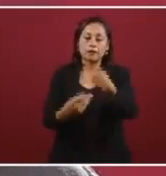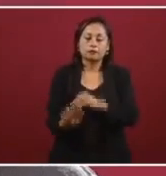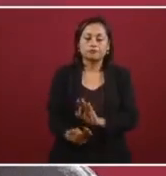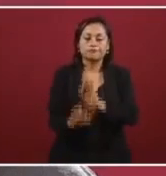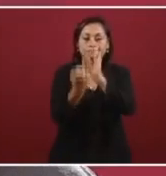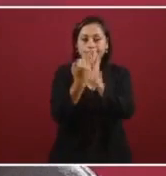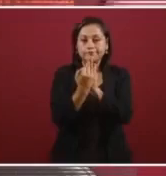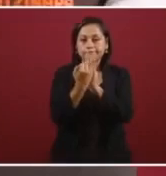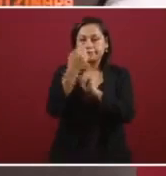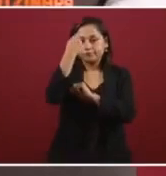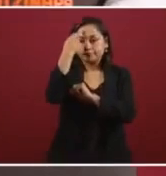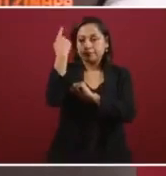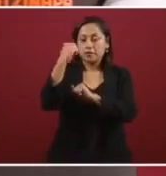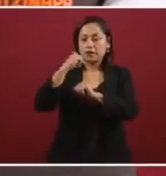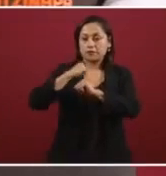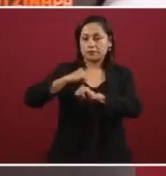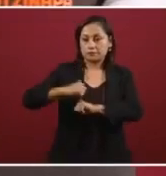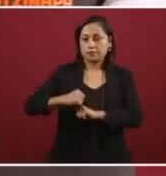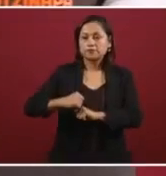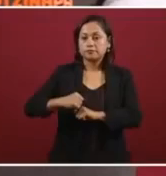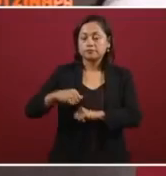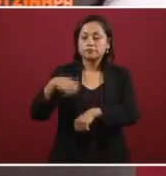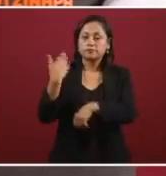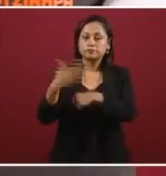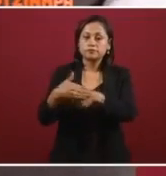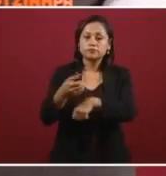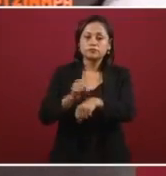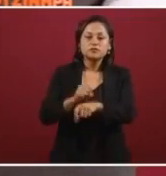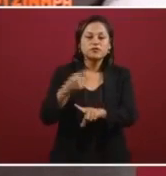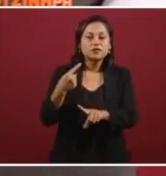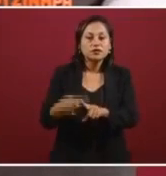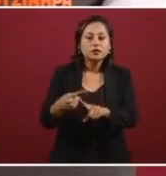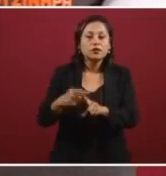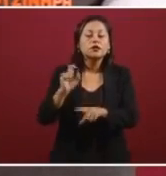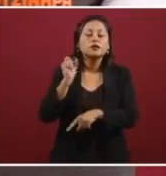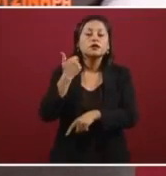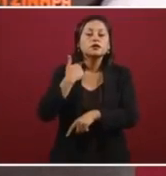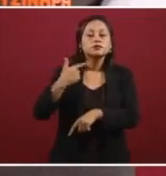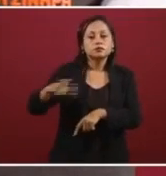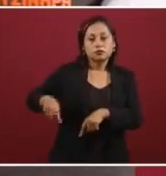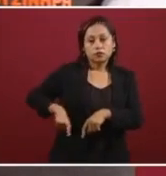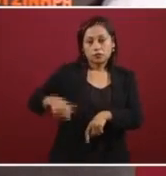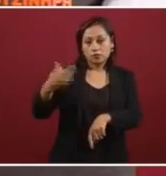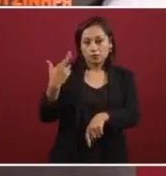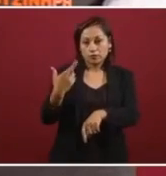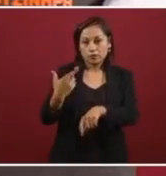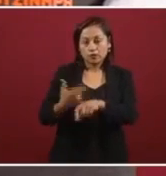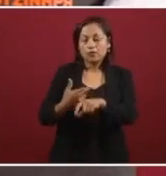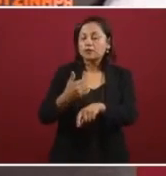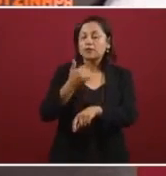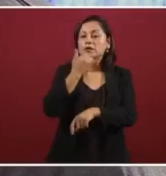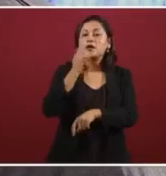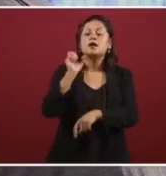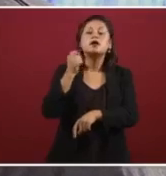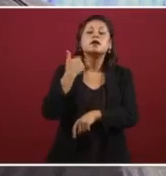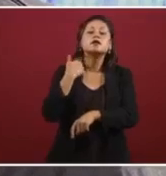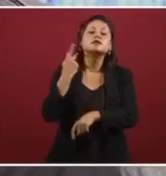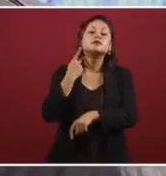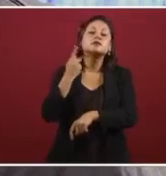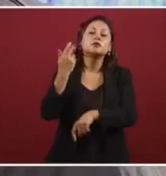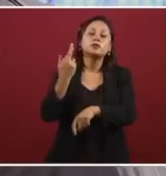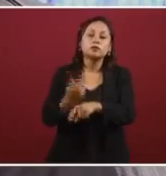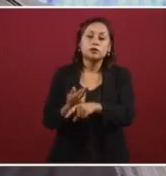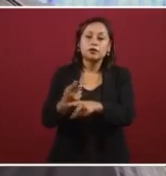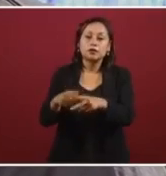declaración ministerial. Acudirán la próxima semana el exgobernador, el exprocurador y el secretario de